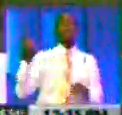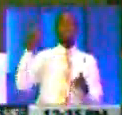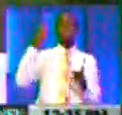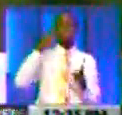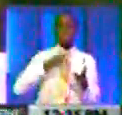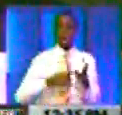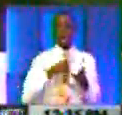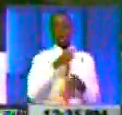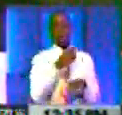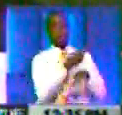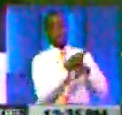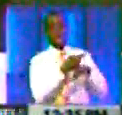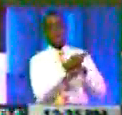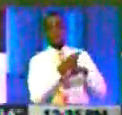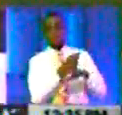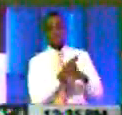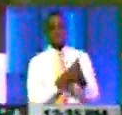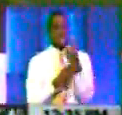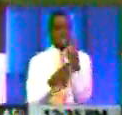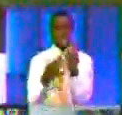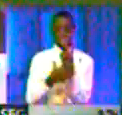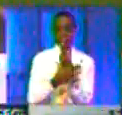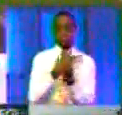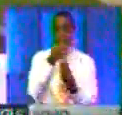el gobierno nacional,